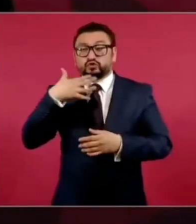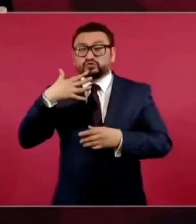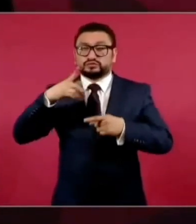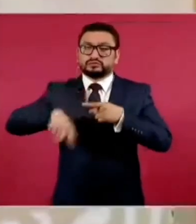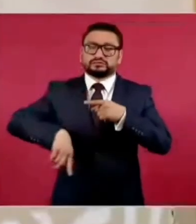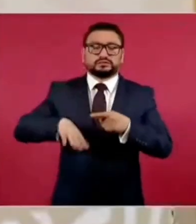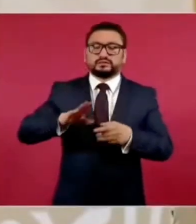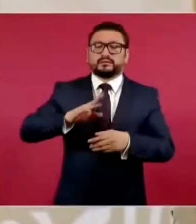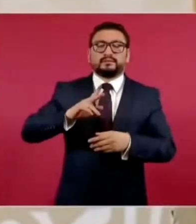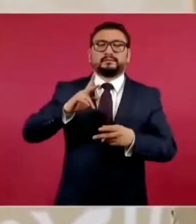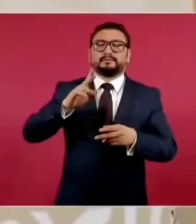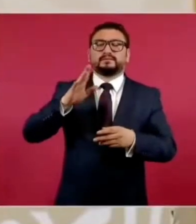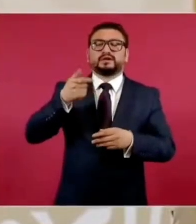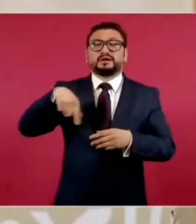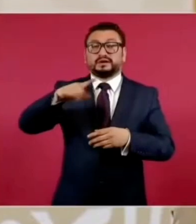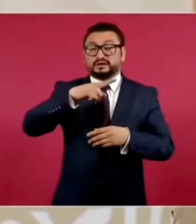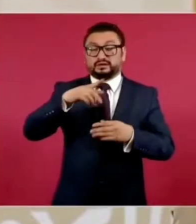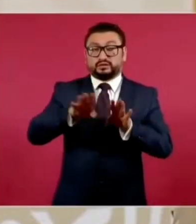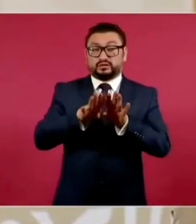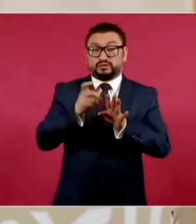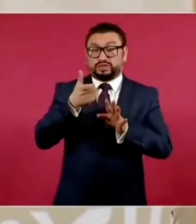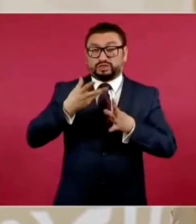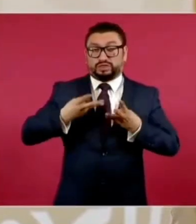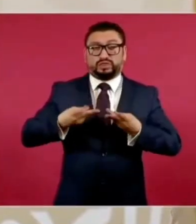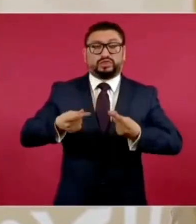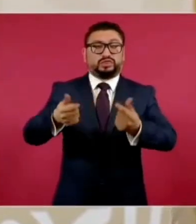no permitir gastos